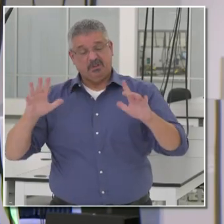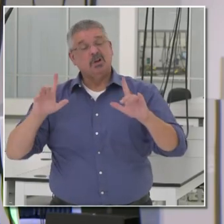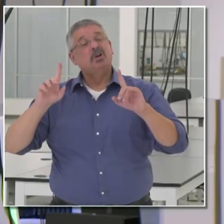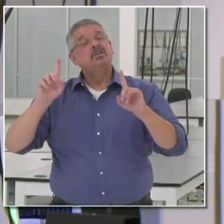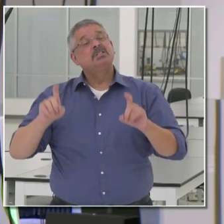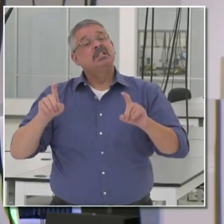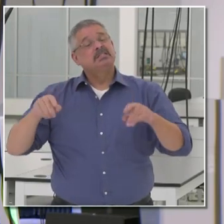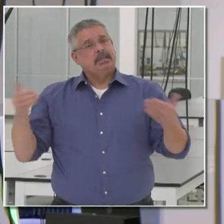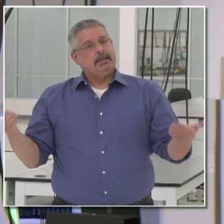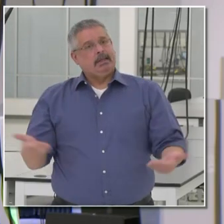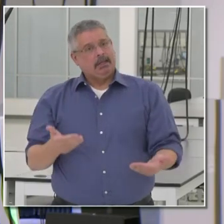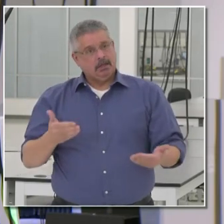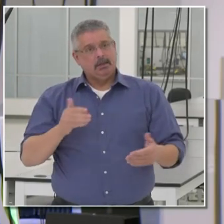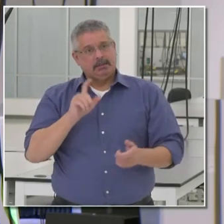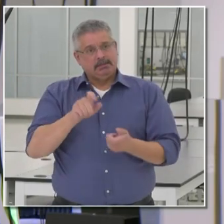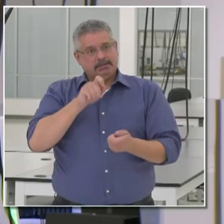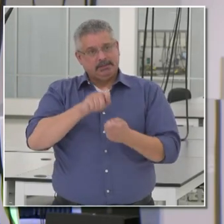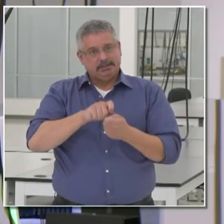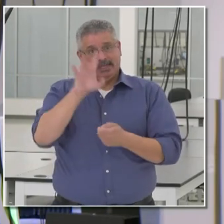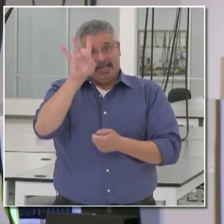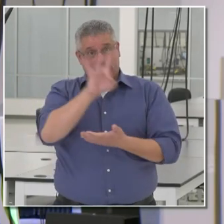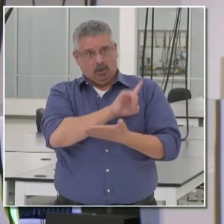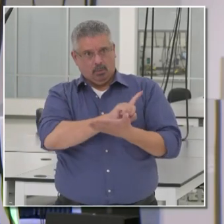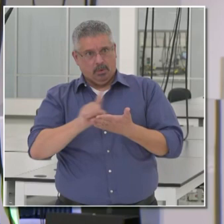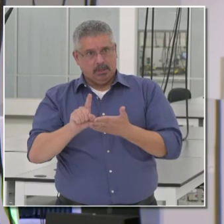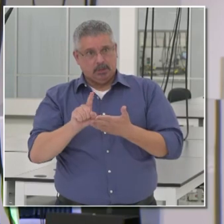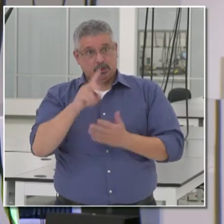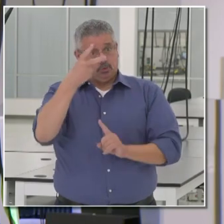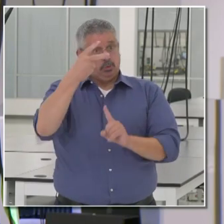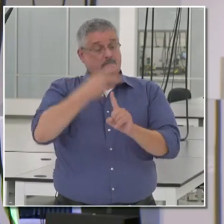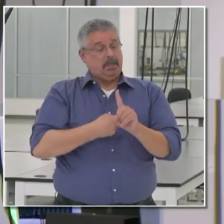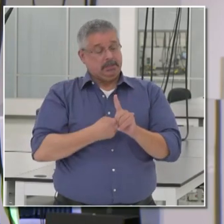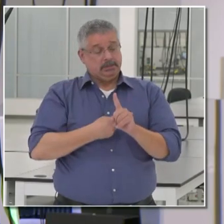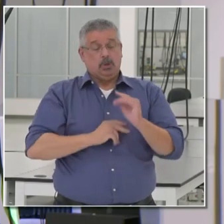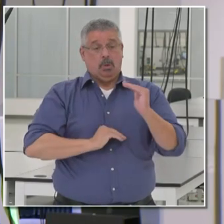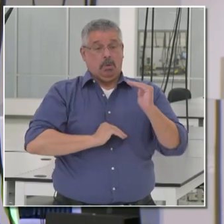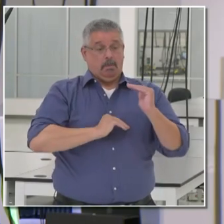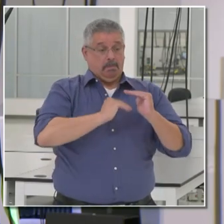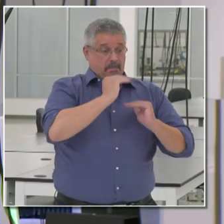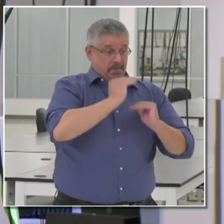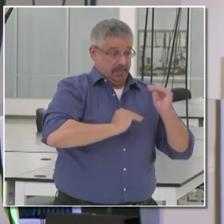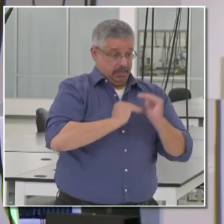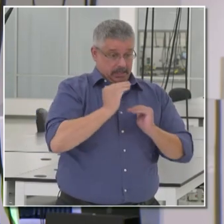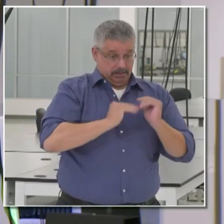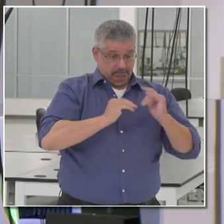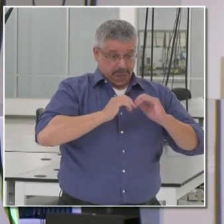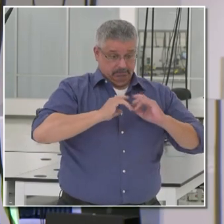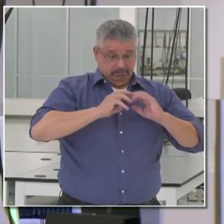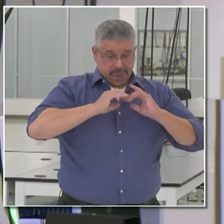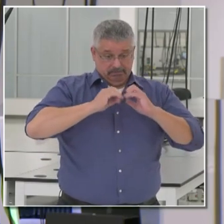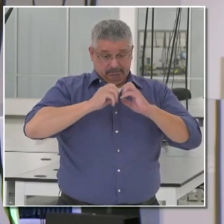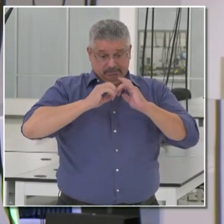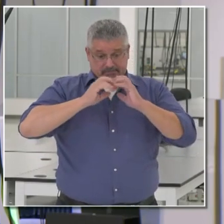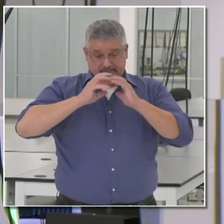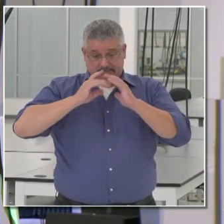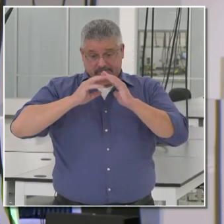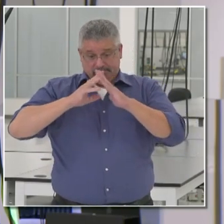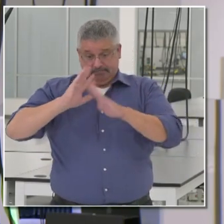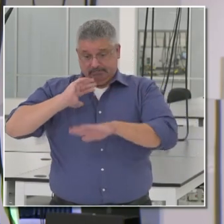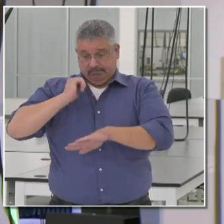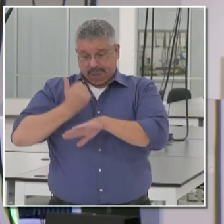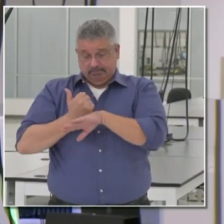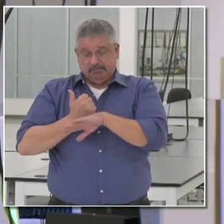permite hacer el proceso de pruebas fue exactamente ocho semanas dos meses para crear un centro de